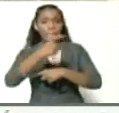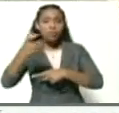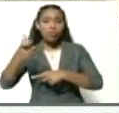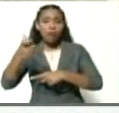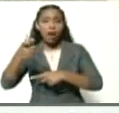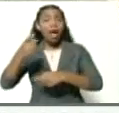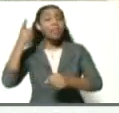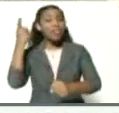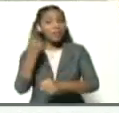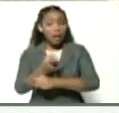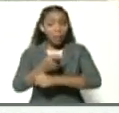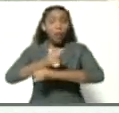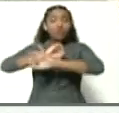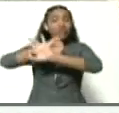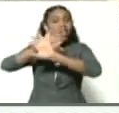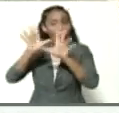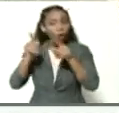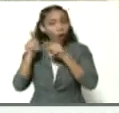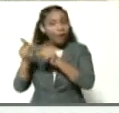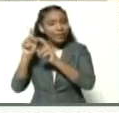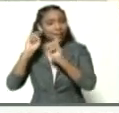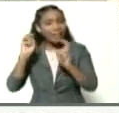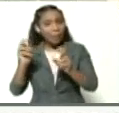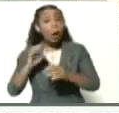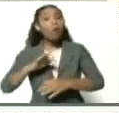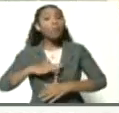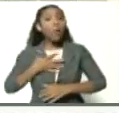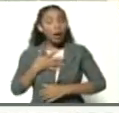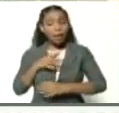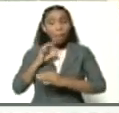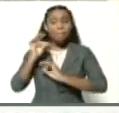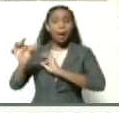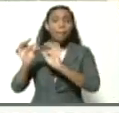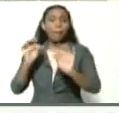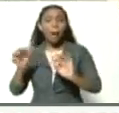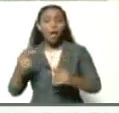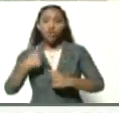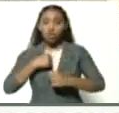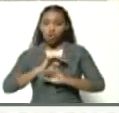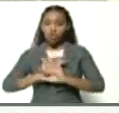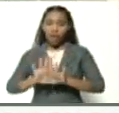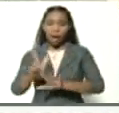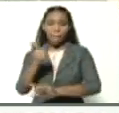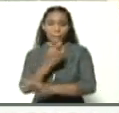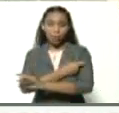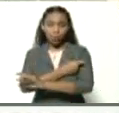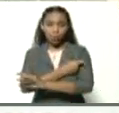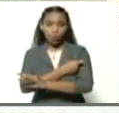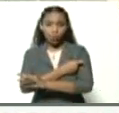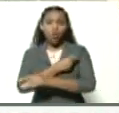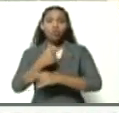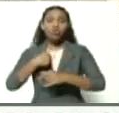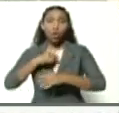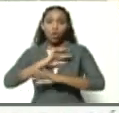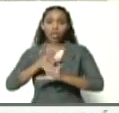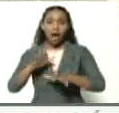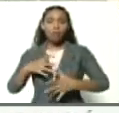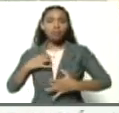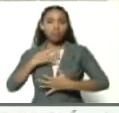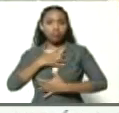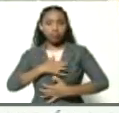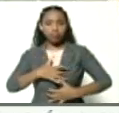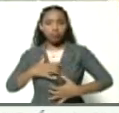Debemos estar claros en eso. Puedes contagiar. Yo me vacuné. Yo tengo inmunología